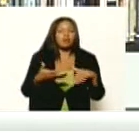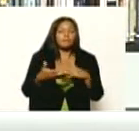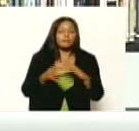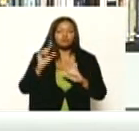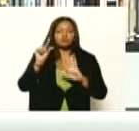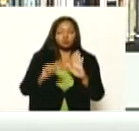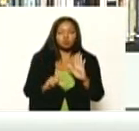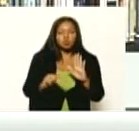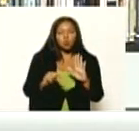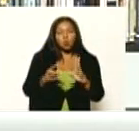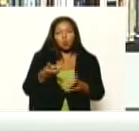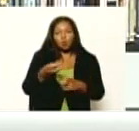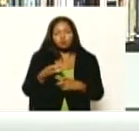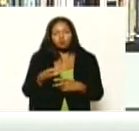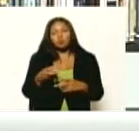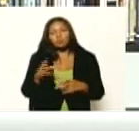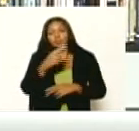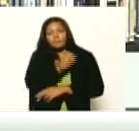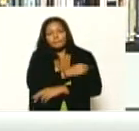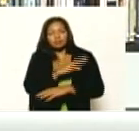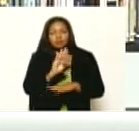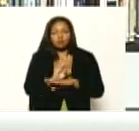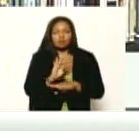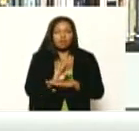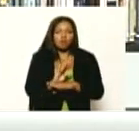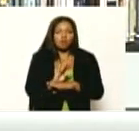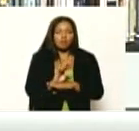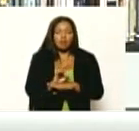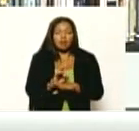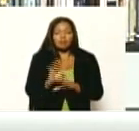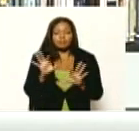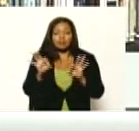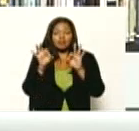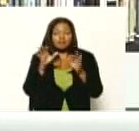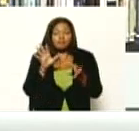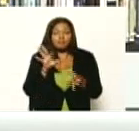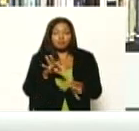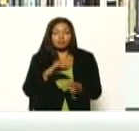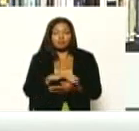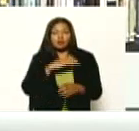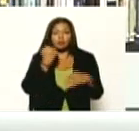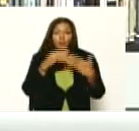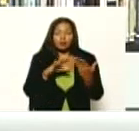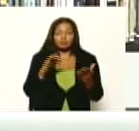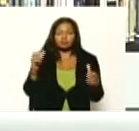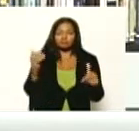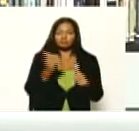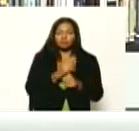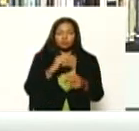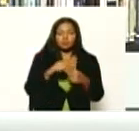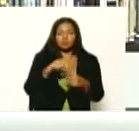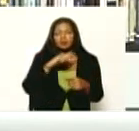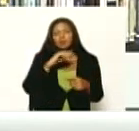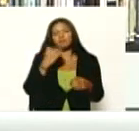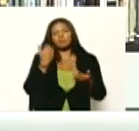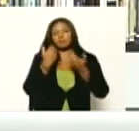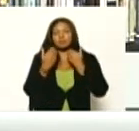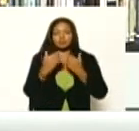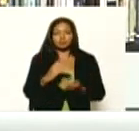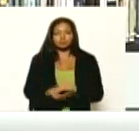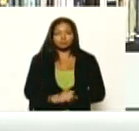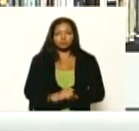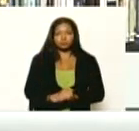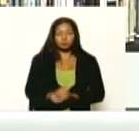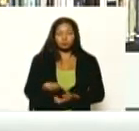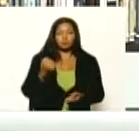ingresos hospitalarios y a las unidades de cuidados intensivos y las muertes asociadas a la enfermedad, aunque no evitan que las personas se